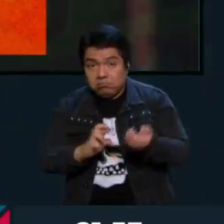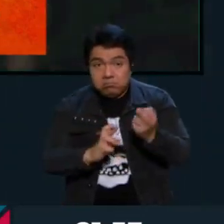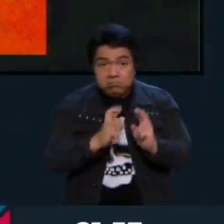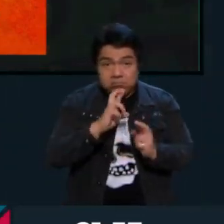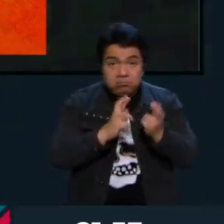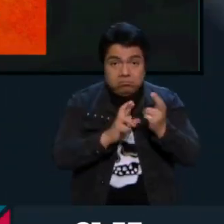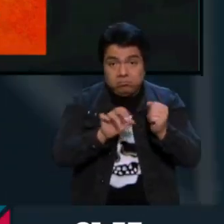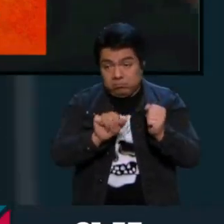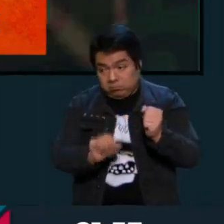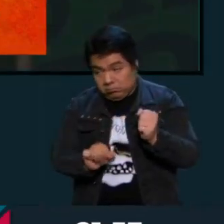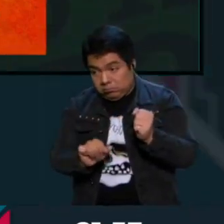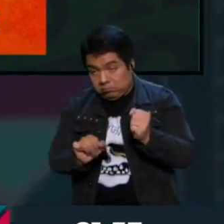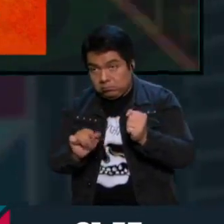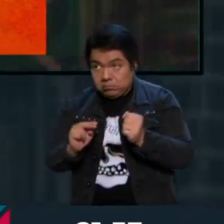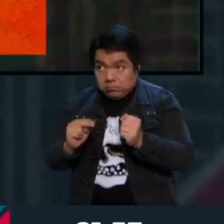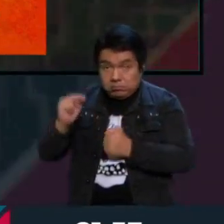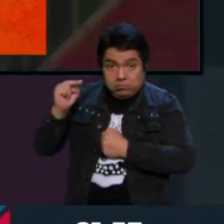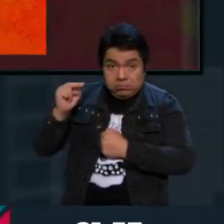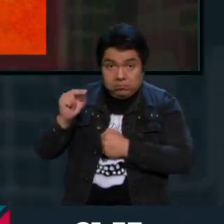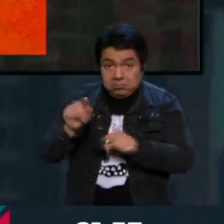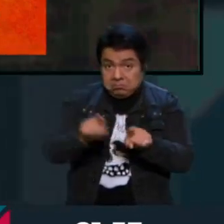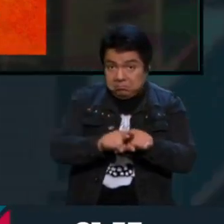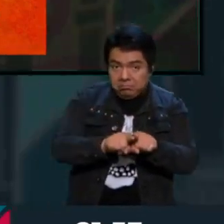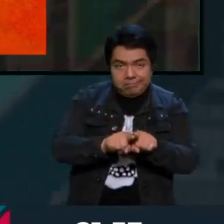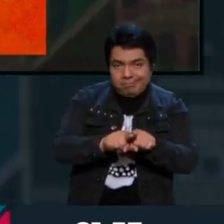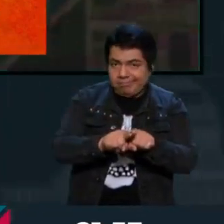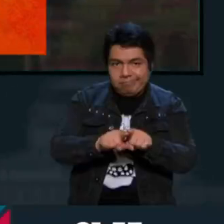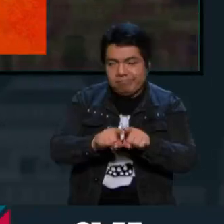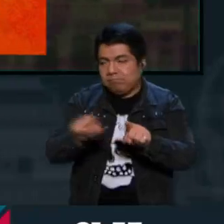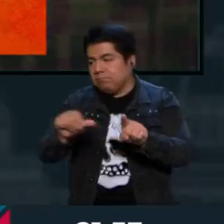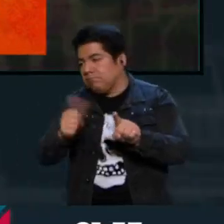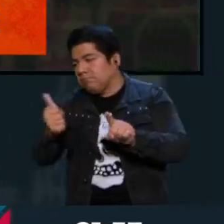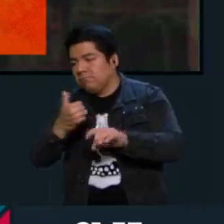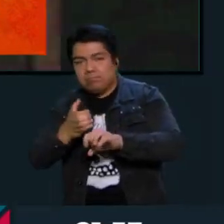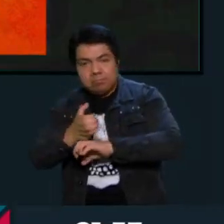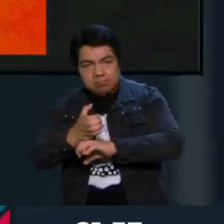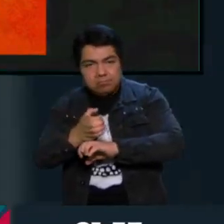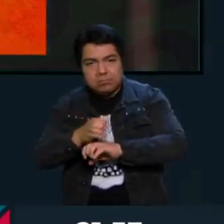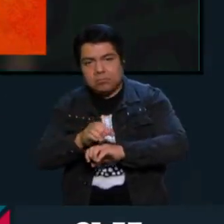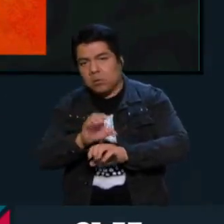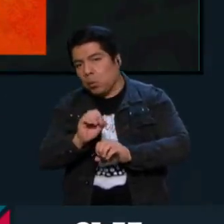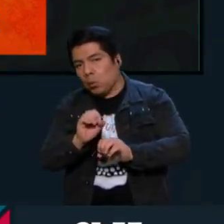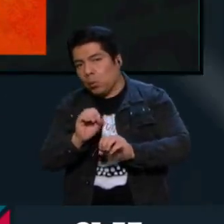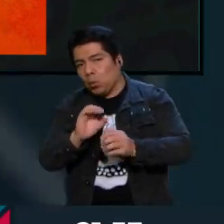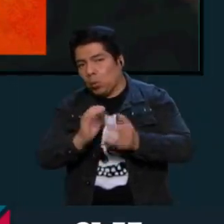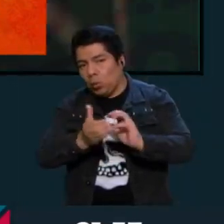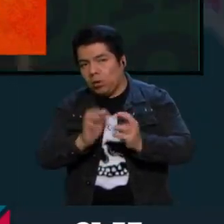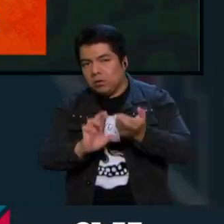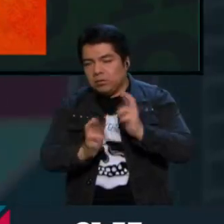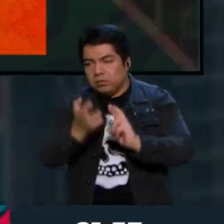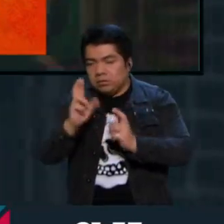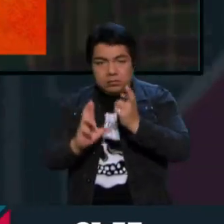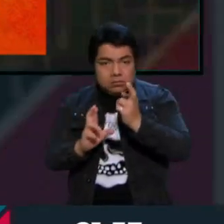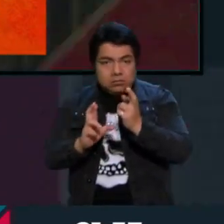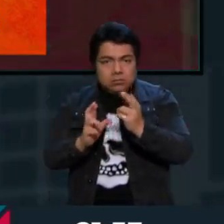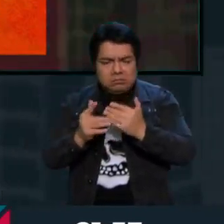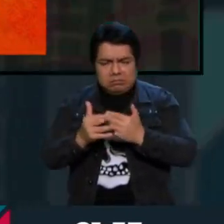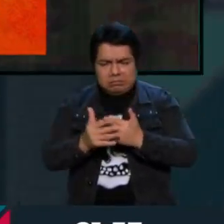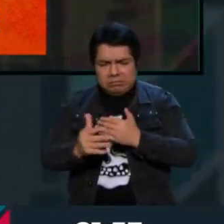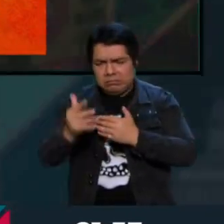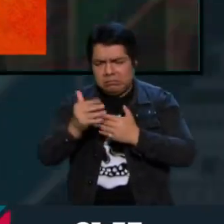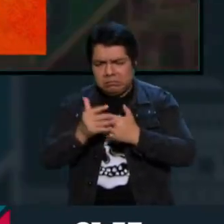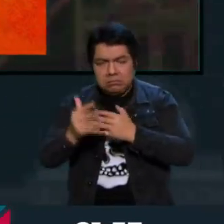sur como la revolución en el norte, como la revolución en otros estados, o la revolución y sus consignas que tardaron mucho